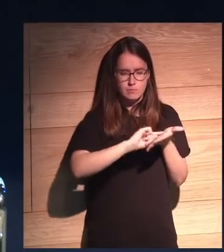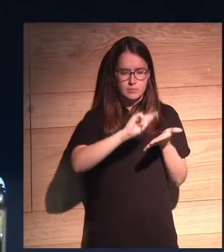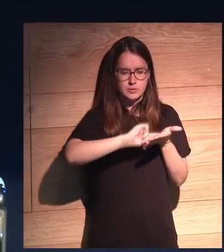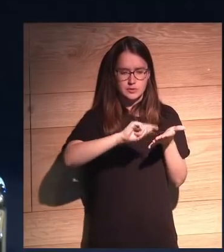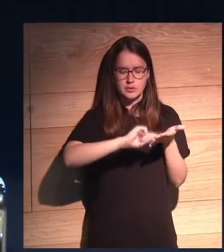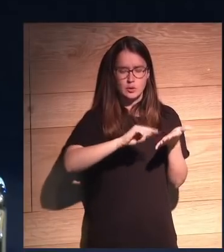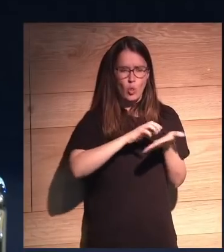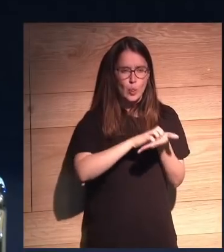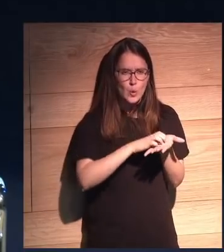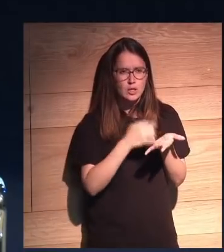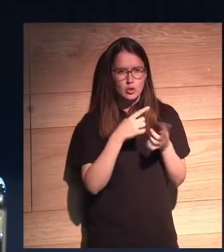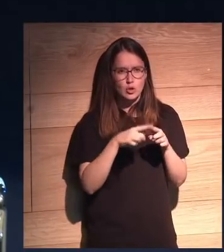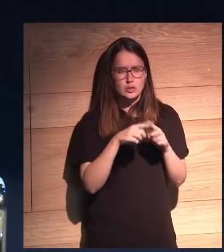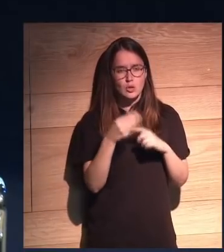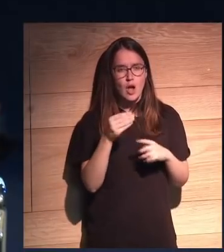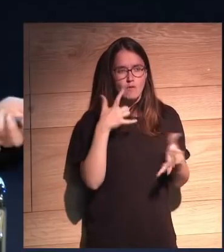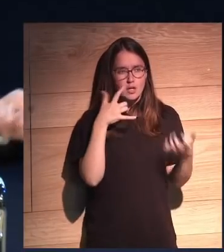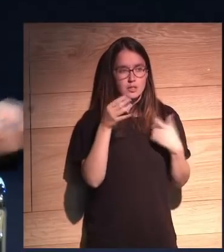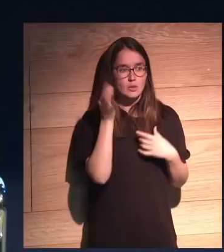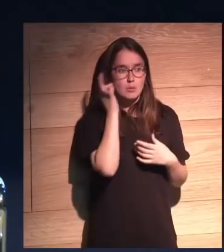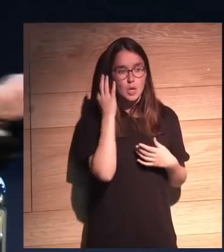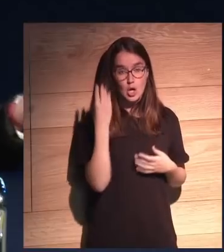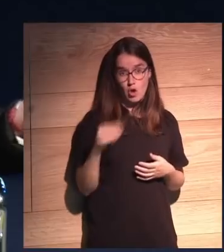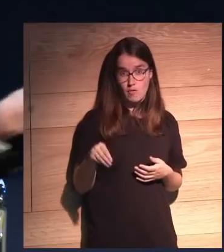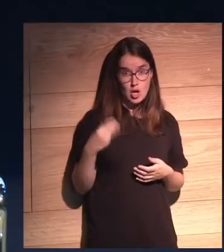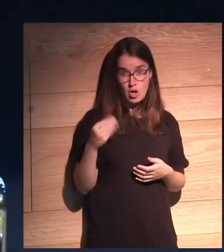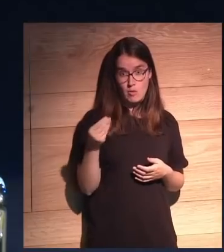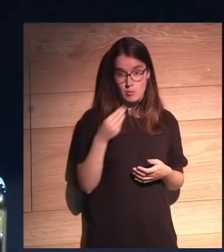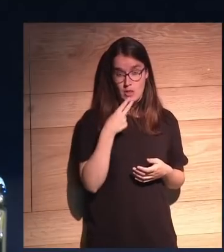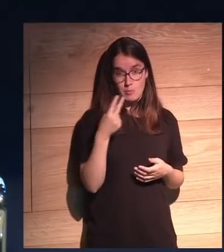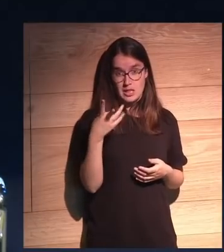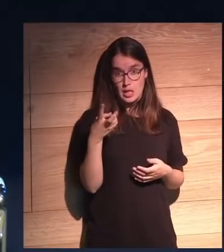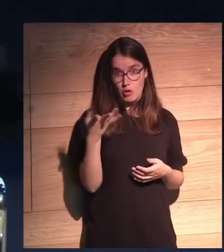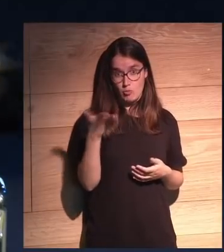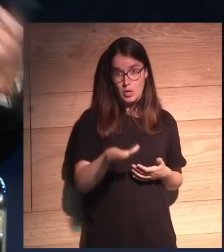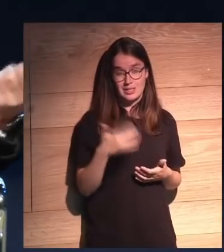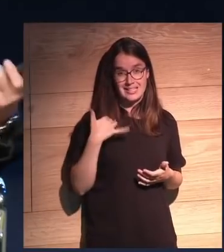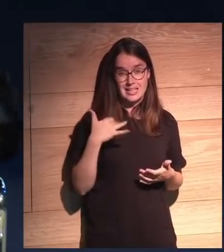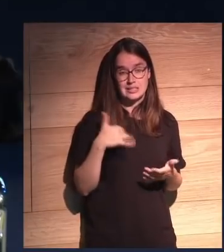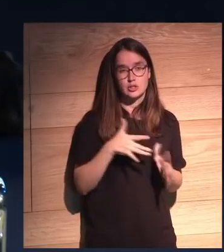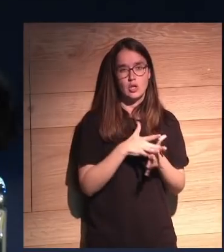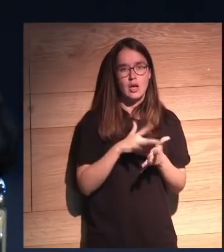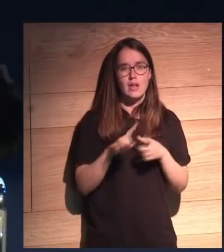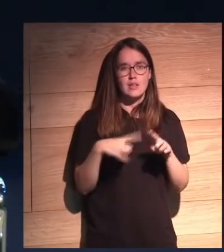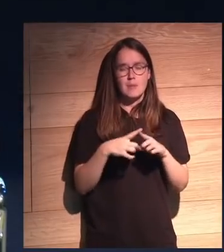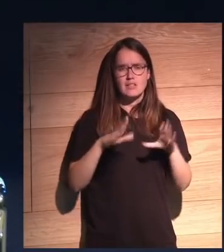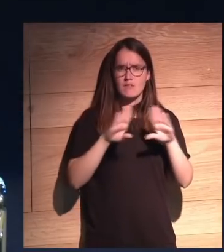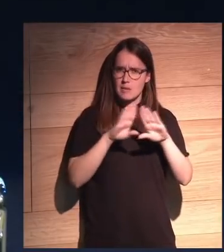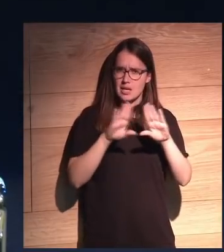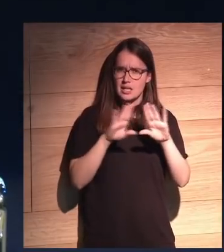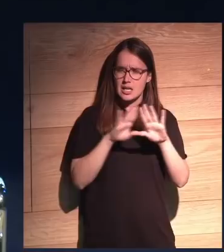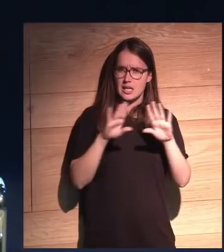joven artista, una mujer joven, porque digo que muere con 25, que era además feminista,